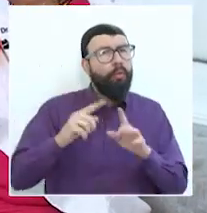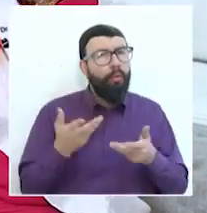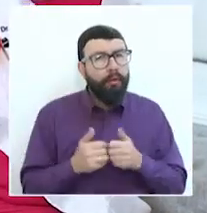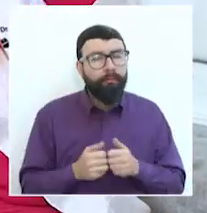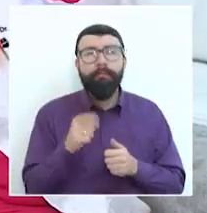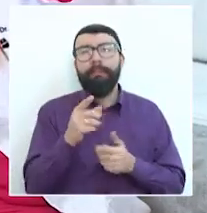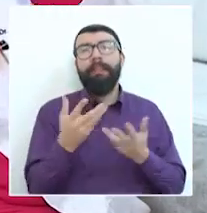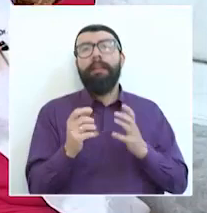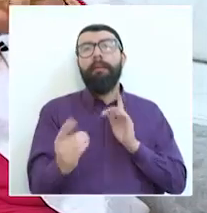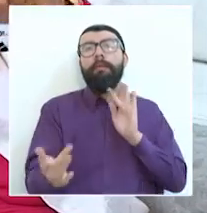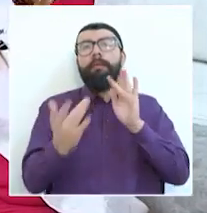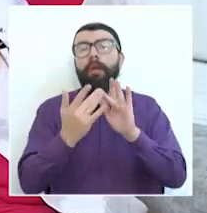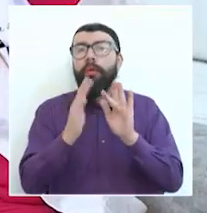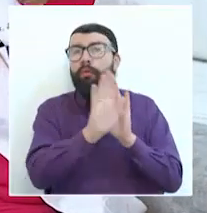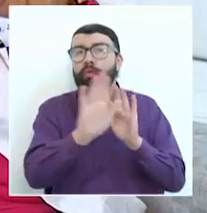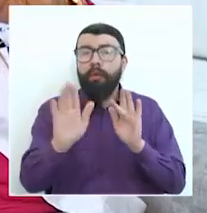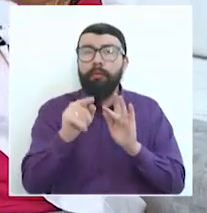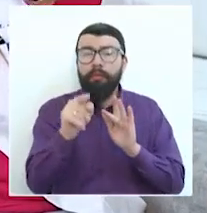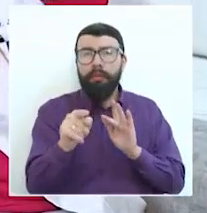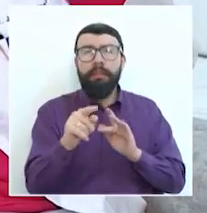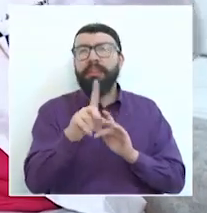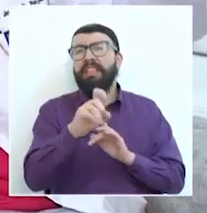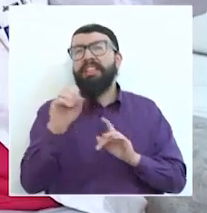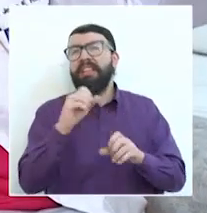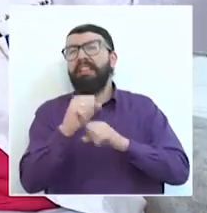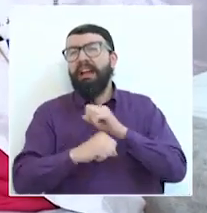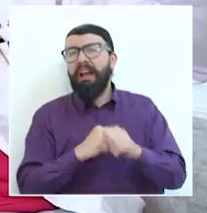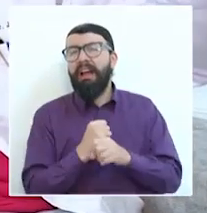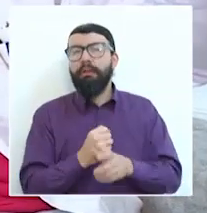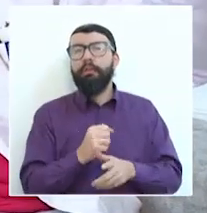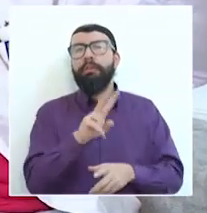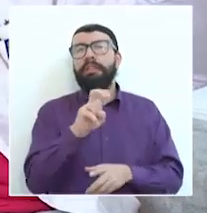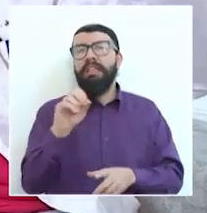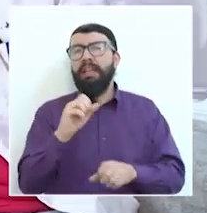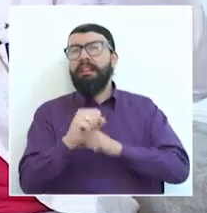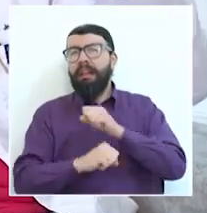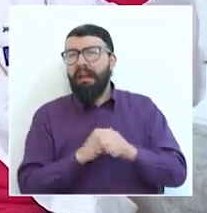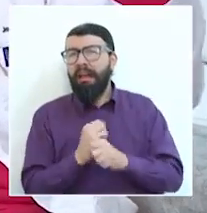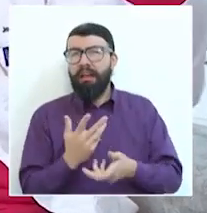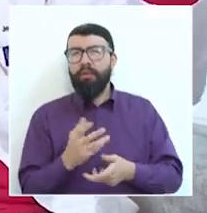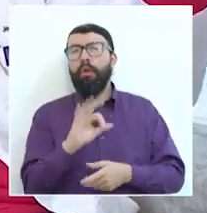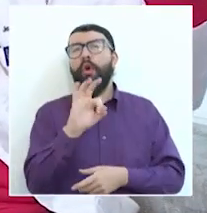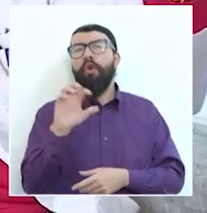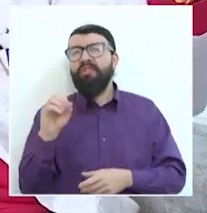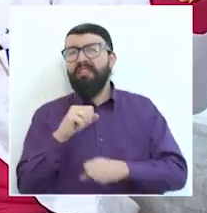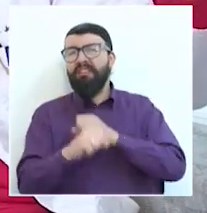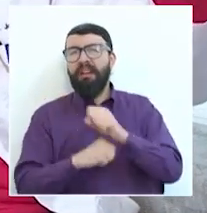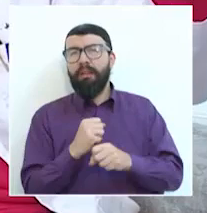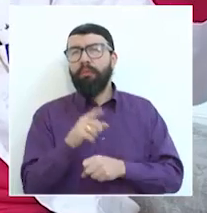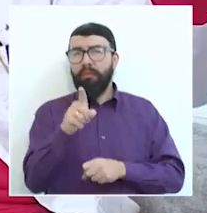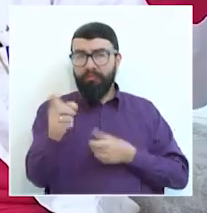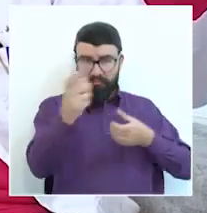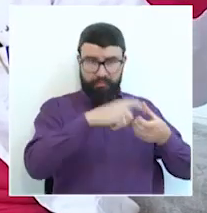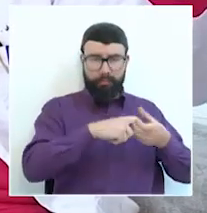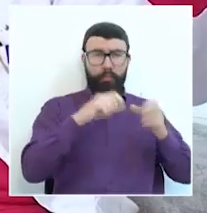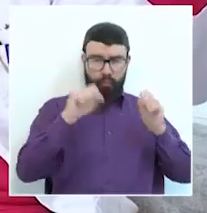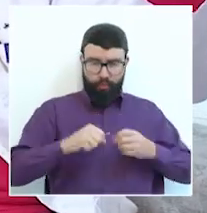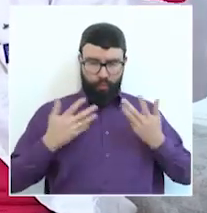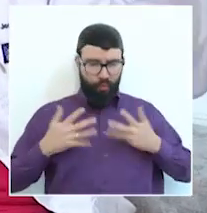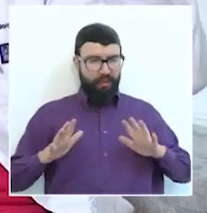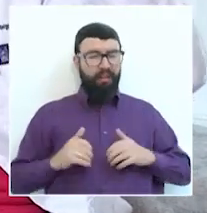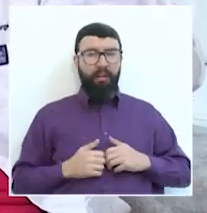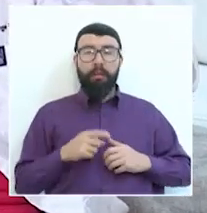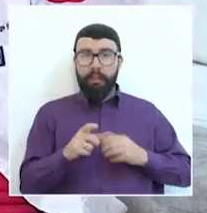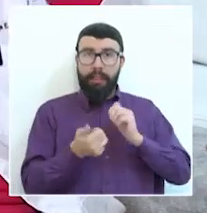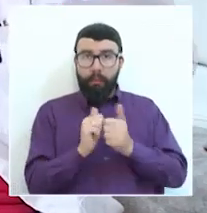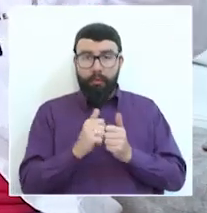usted televidente con 60, con 50, con 40 o con 80 años. Porque es que el deporte debería de ser